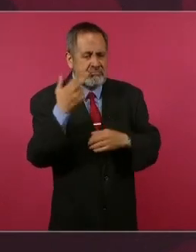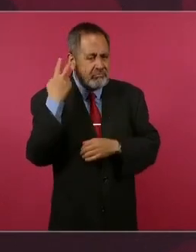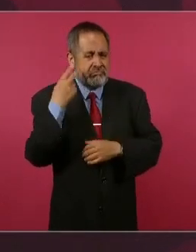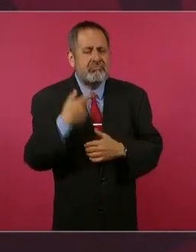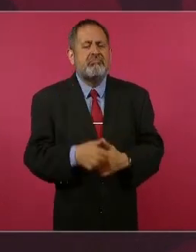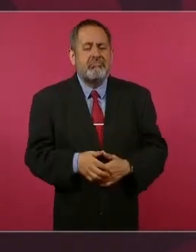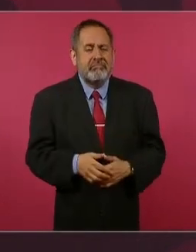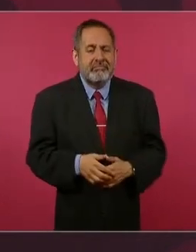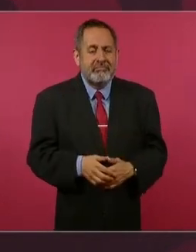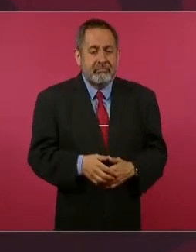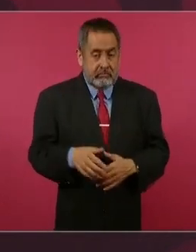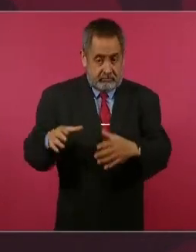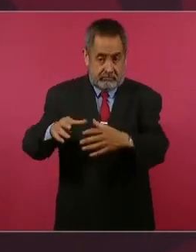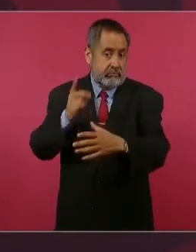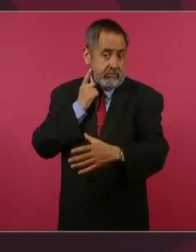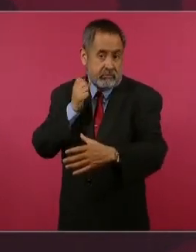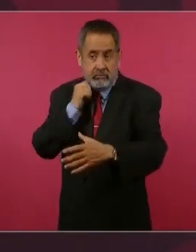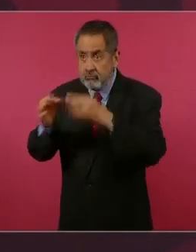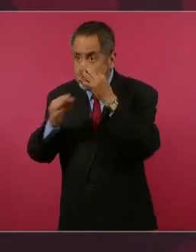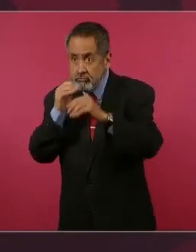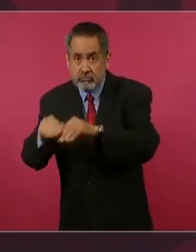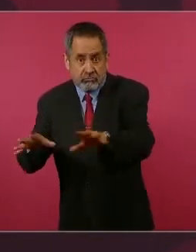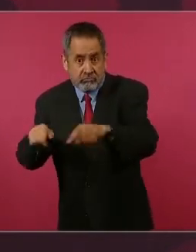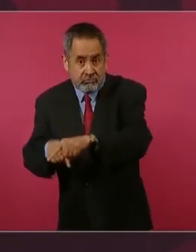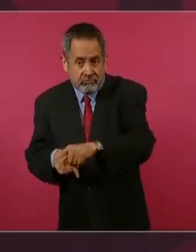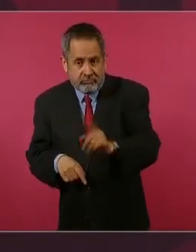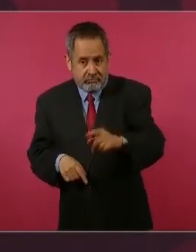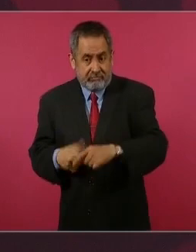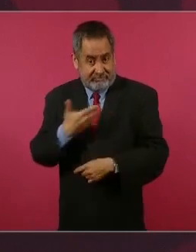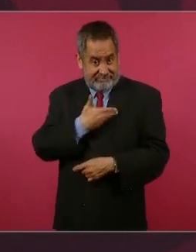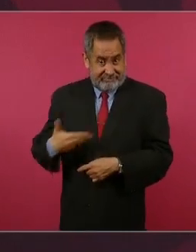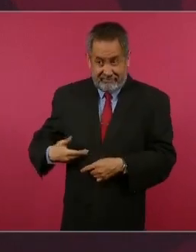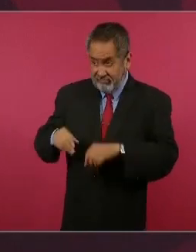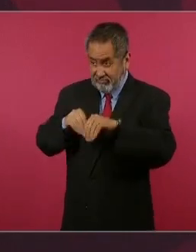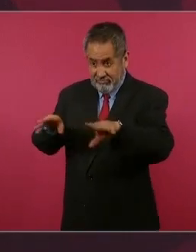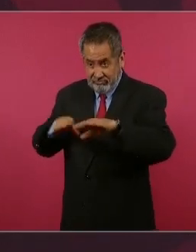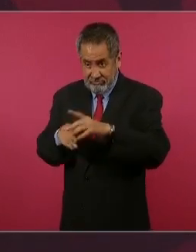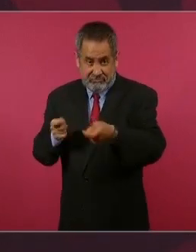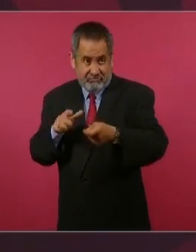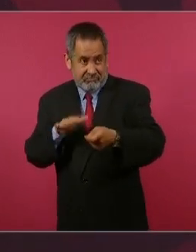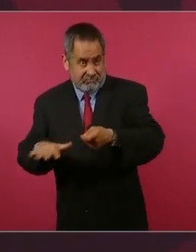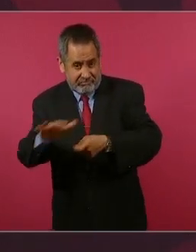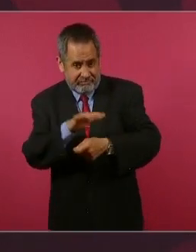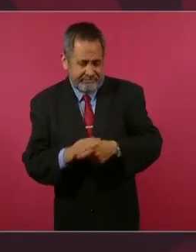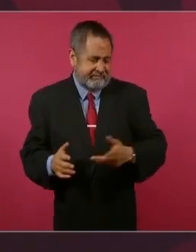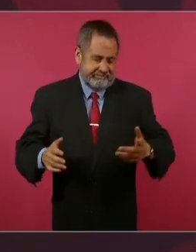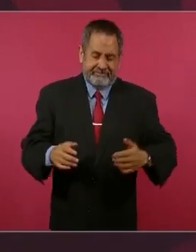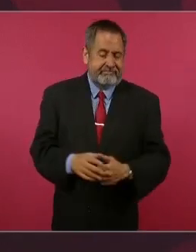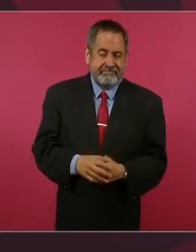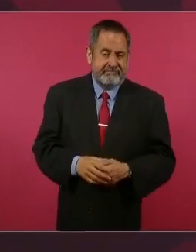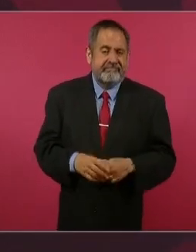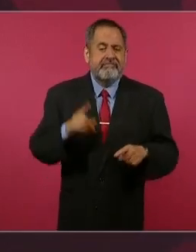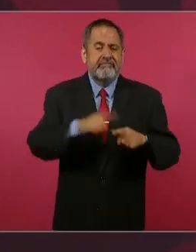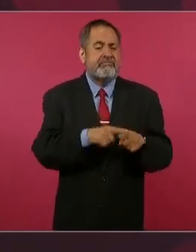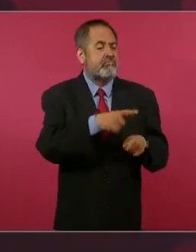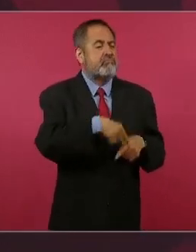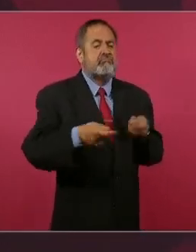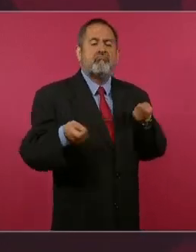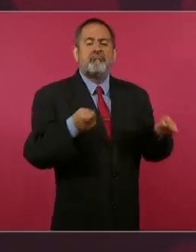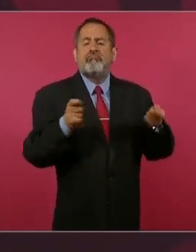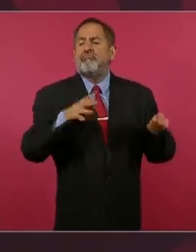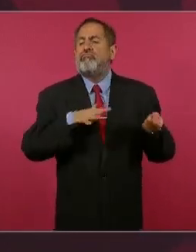¿Dominan los legisladores, el presidente o dominan